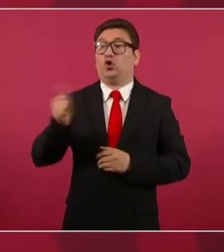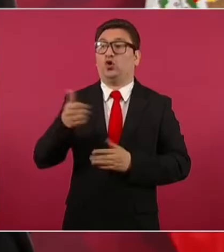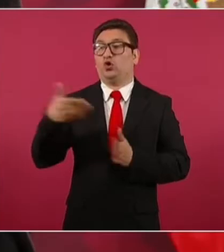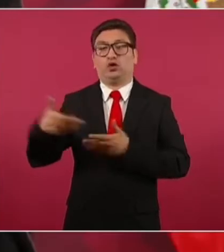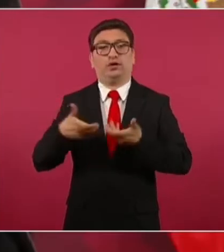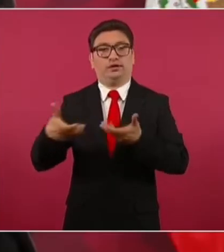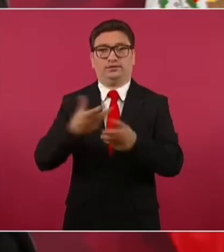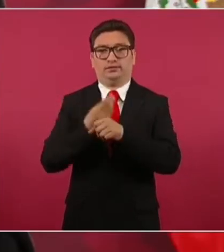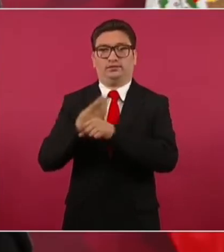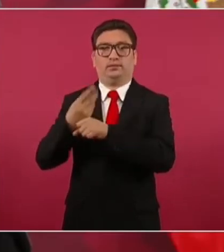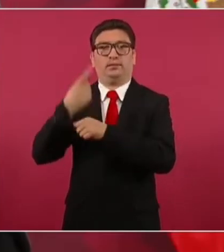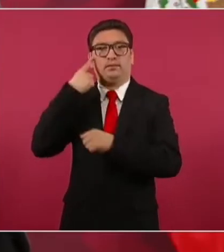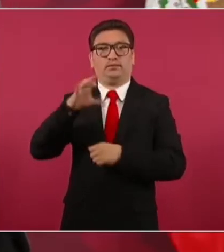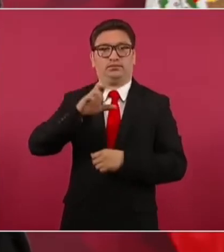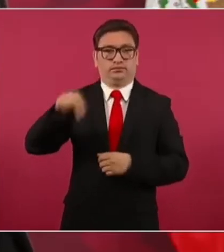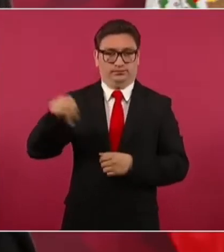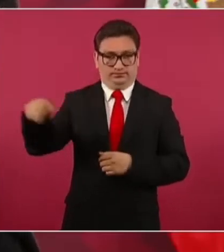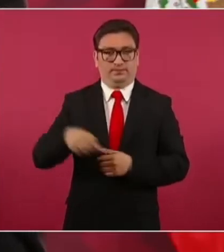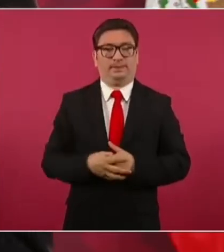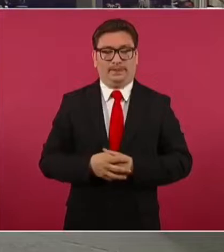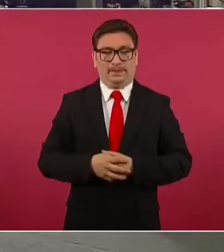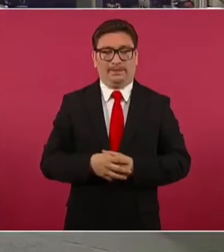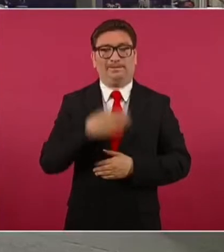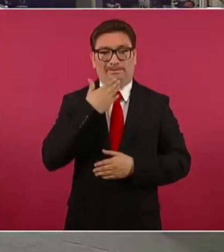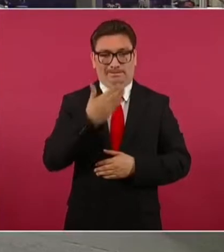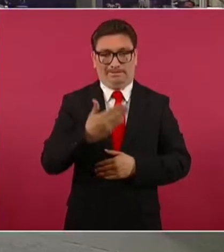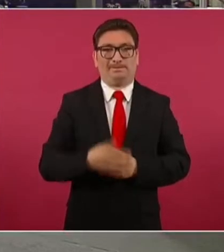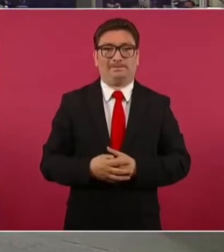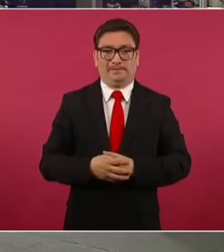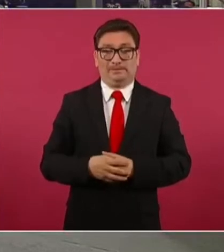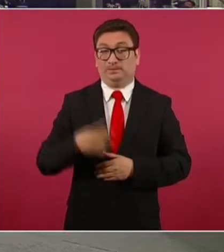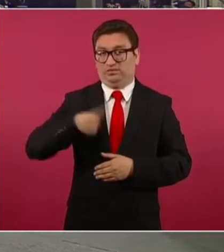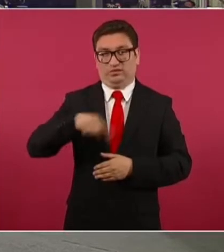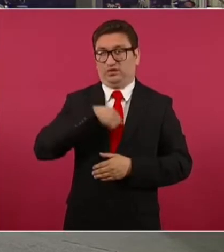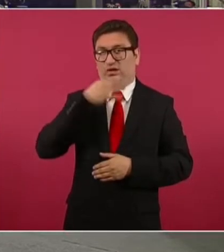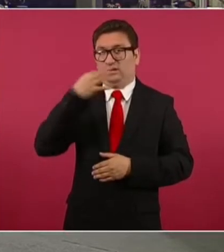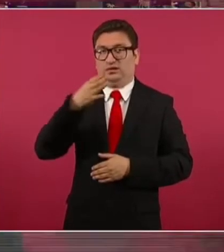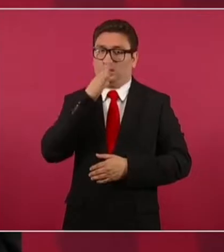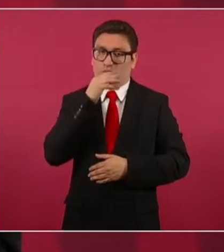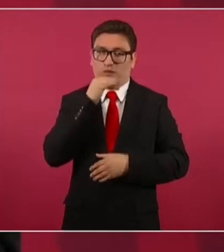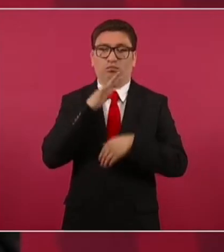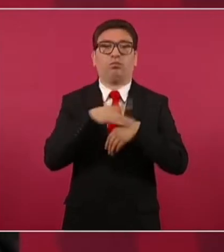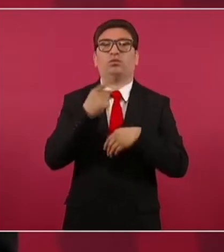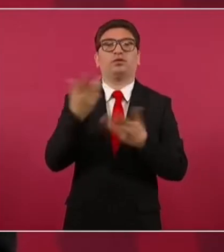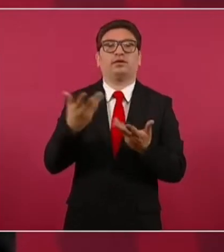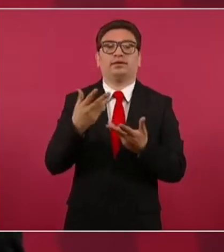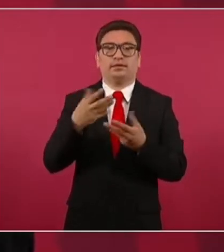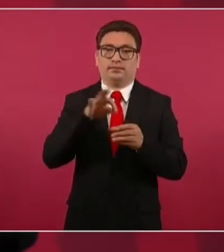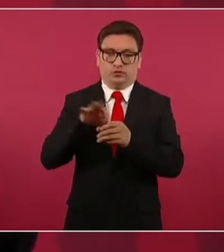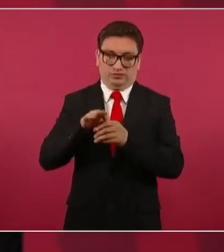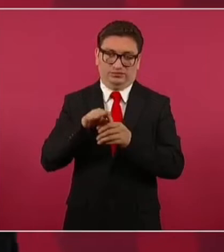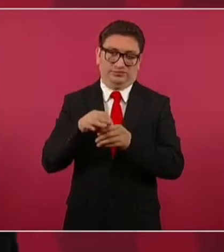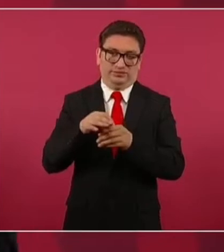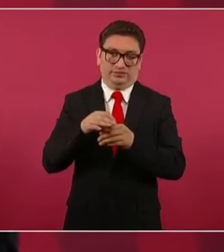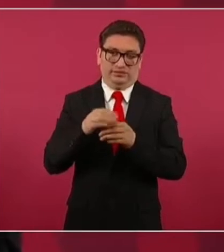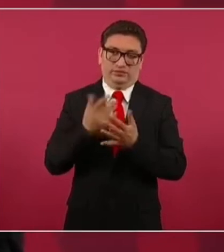y todo esto para Cancún. Muy bien. No podíamos decirlo porque como habían campañas, Claro. pero ahora sí